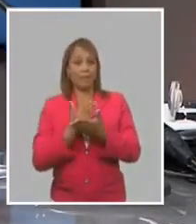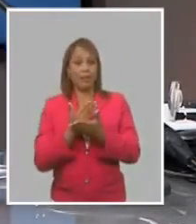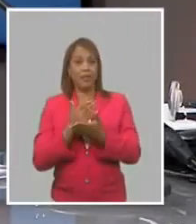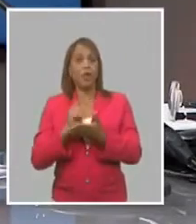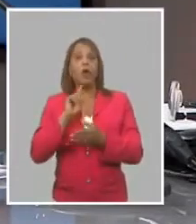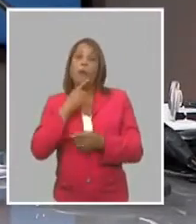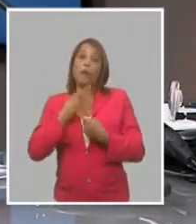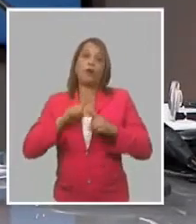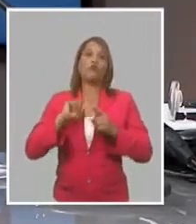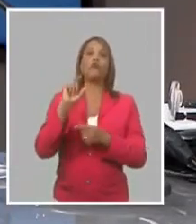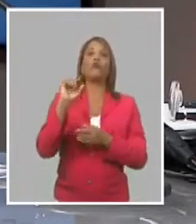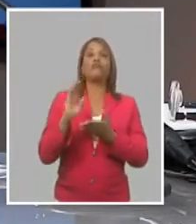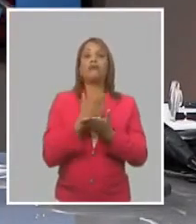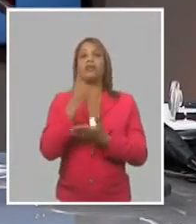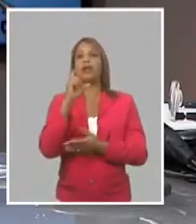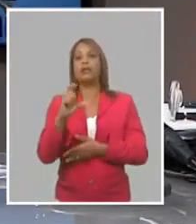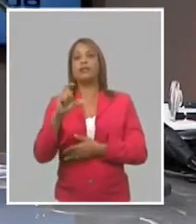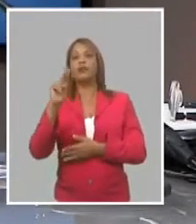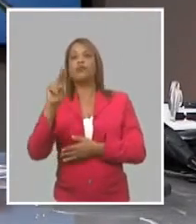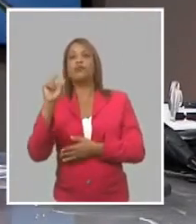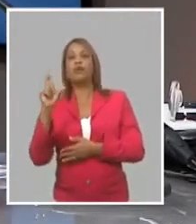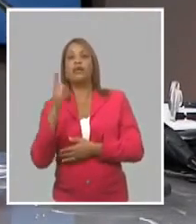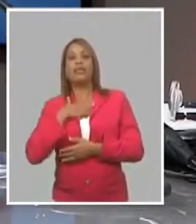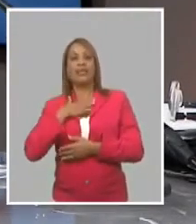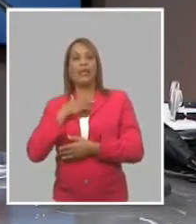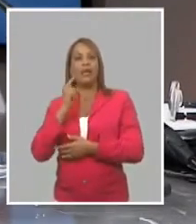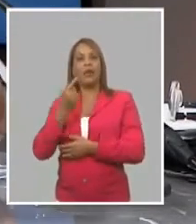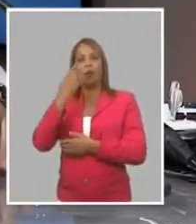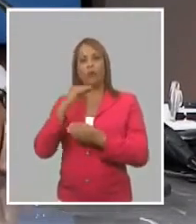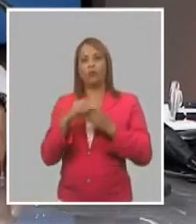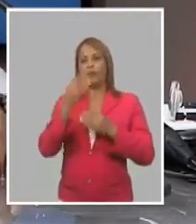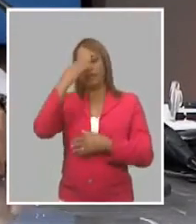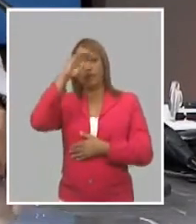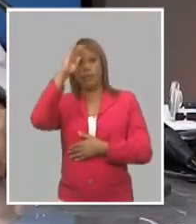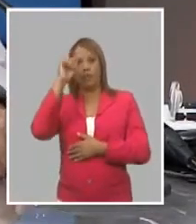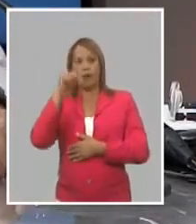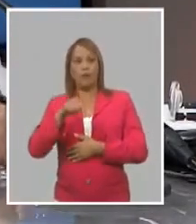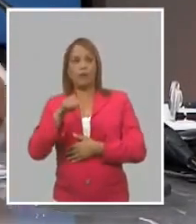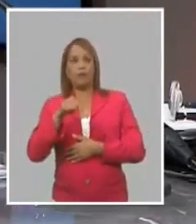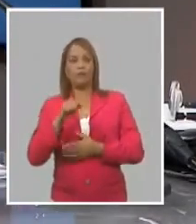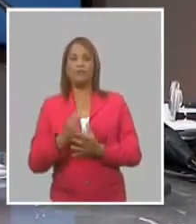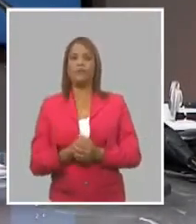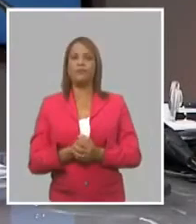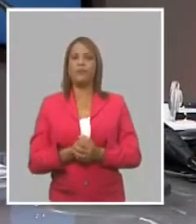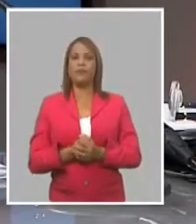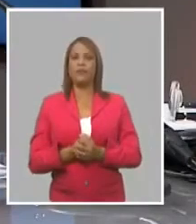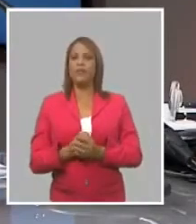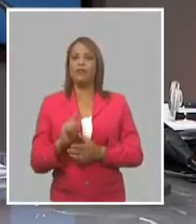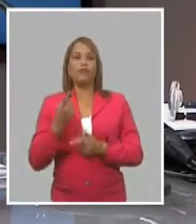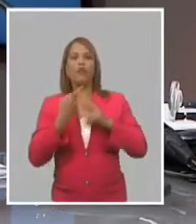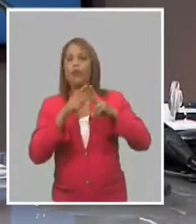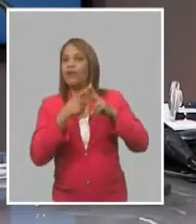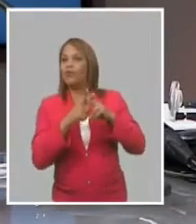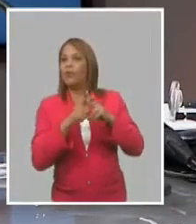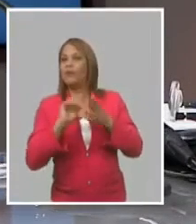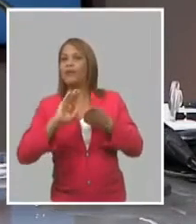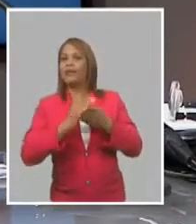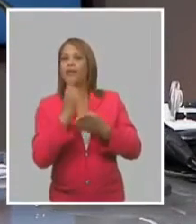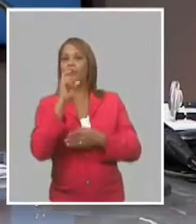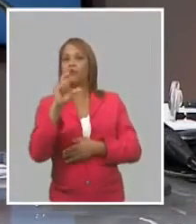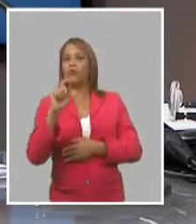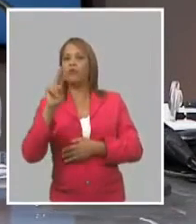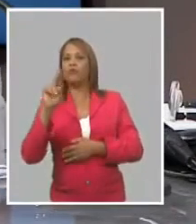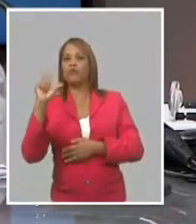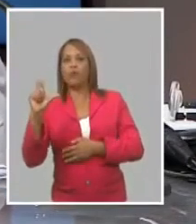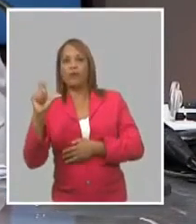tú quitas el CUC y te quedas con el peso. No solo basta con quitar el CUC, sino que también